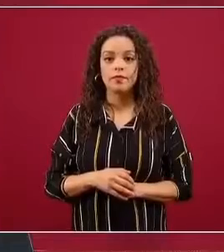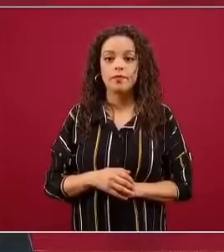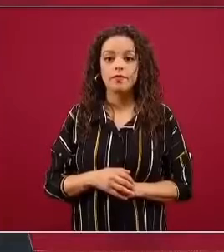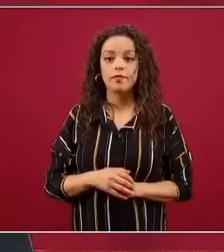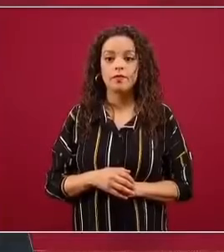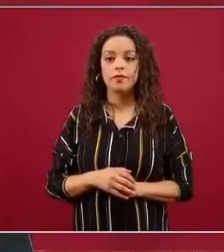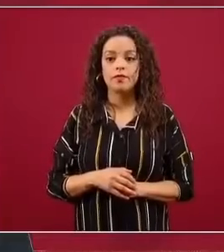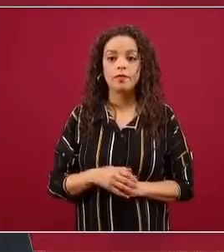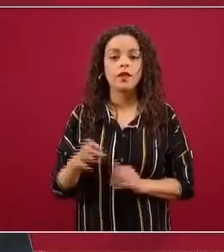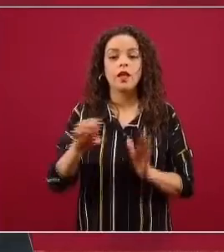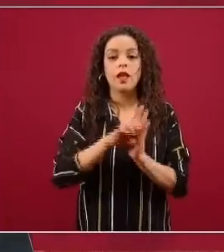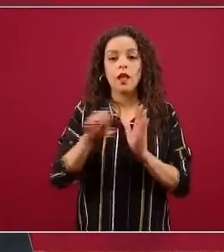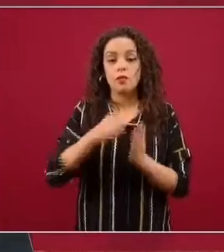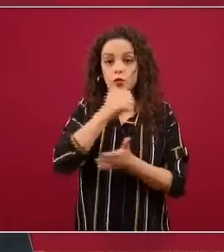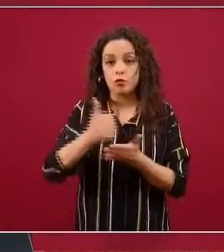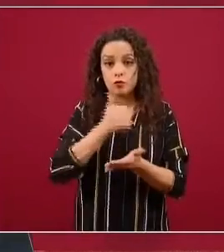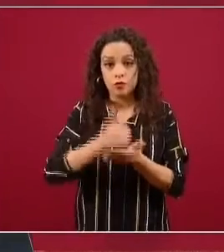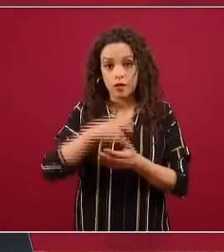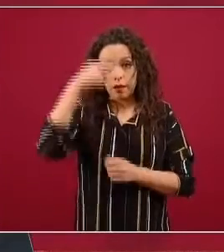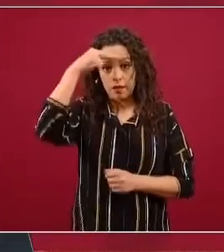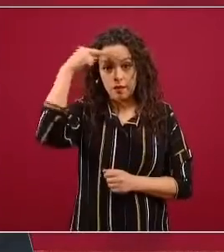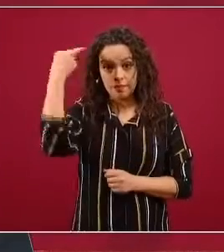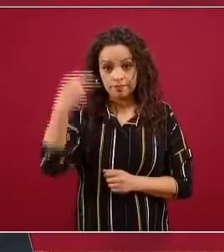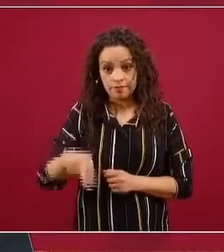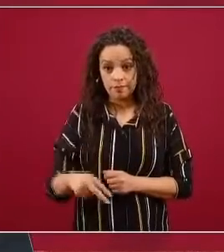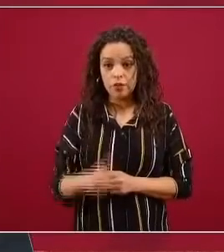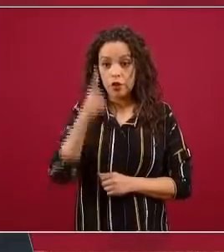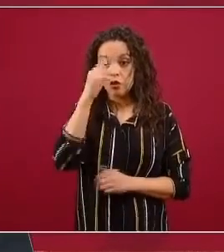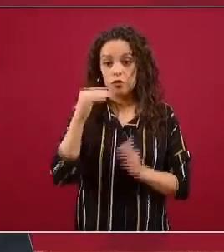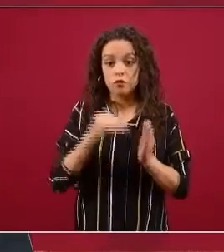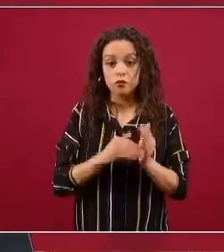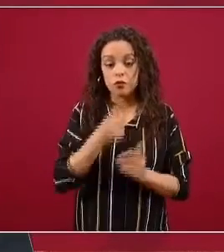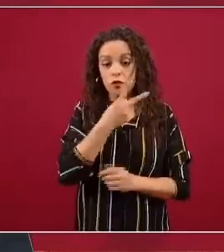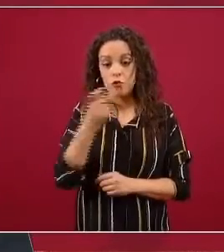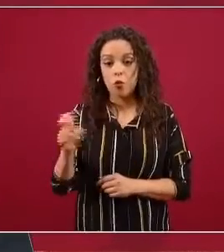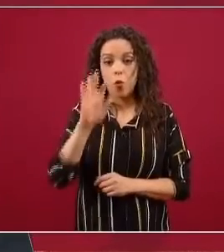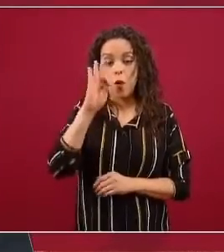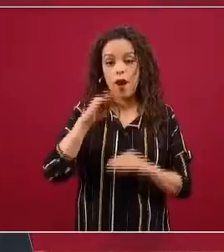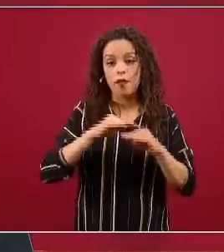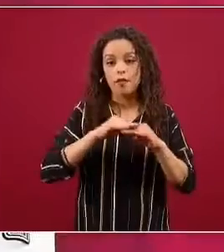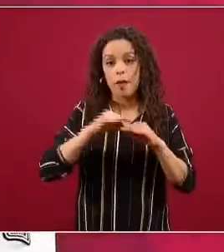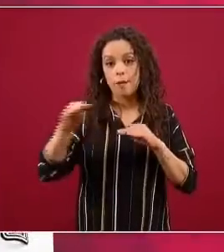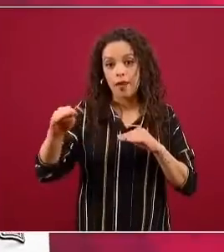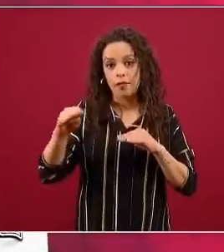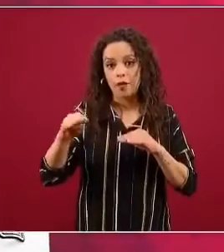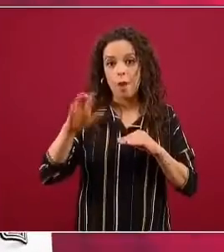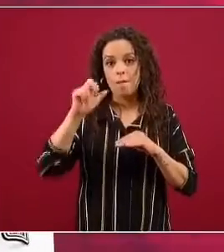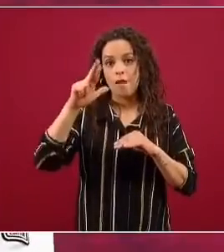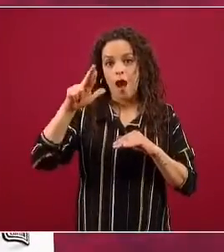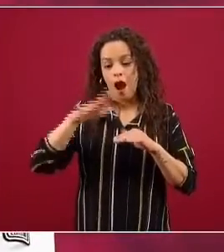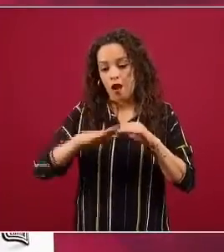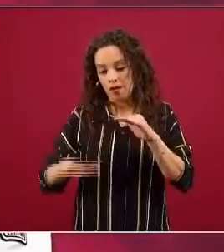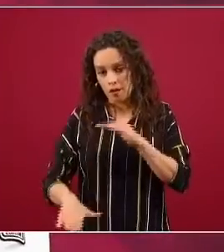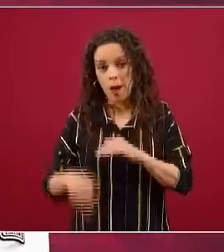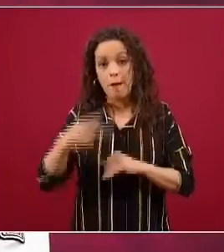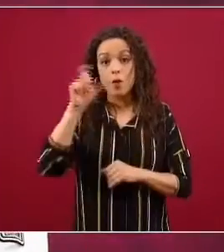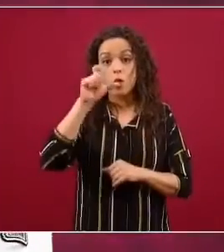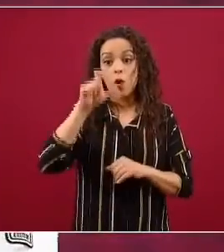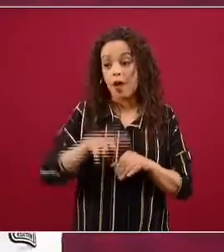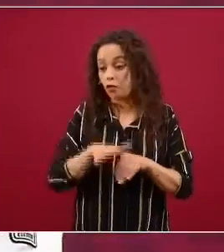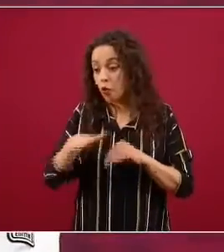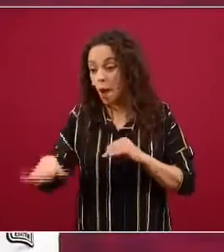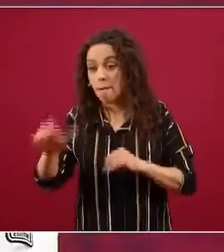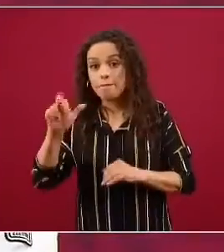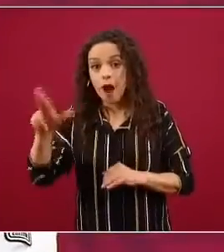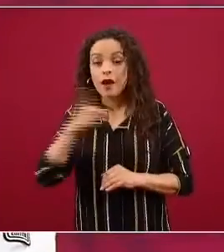altitud elevada, como la Ciudad de México, que está a 2.240 metros sobre el nivel del mar, y en cambio al nivel del mar debe